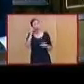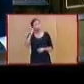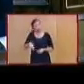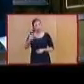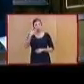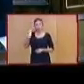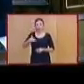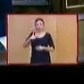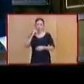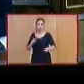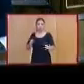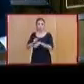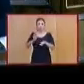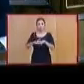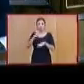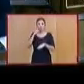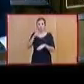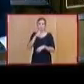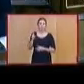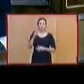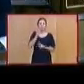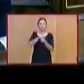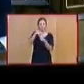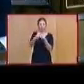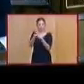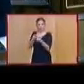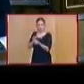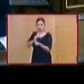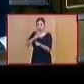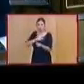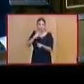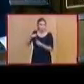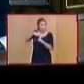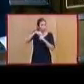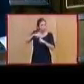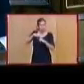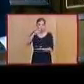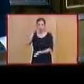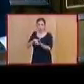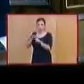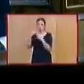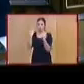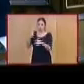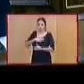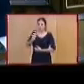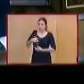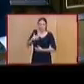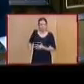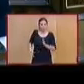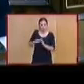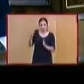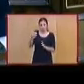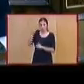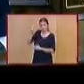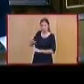subvención al transporte del plátano que es vital en la situación en que se encuentra actualmente el sector. Señor Rajoy, usted tiene las